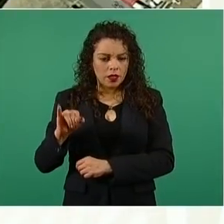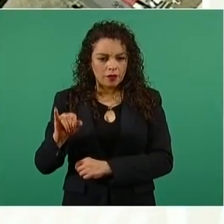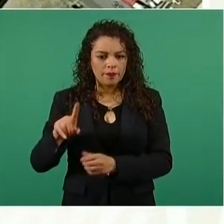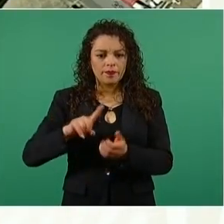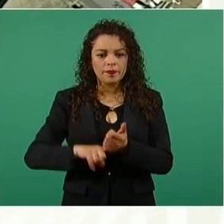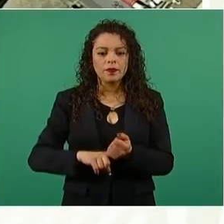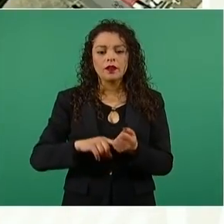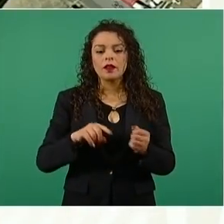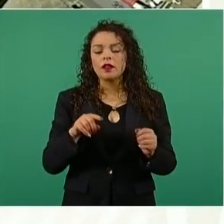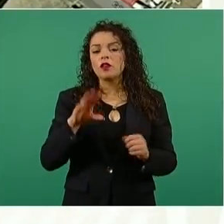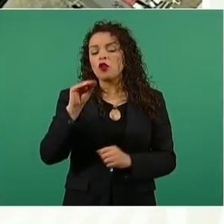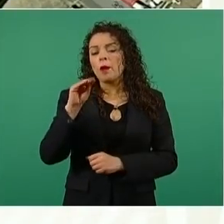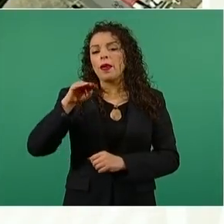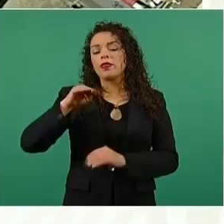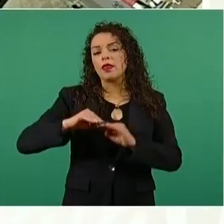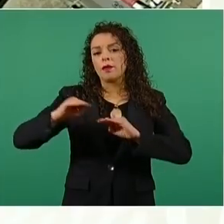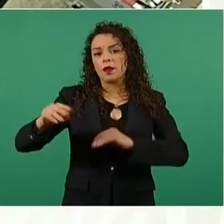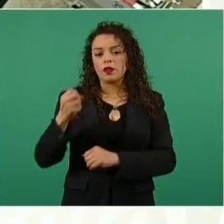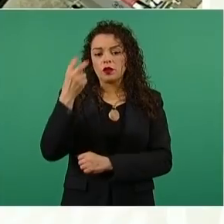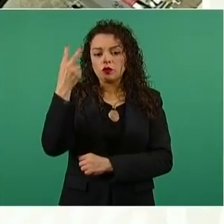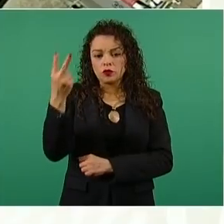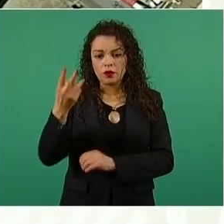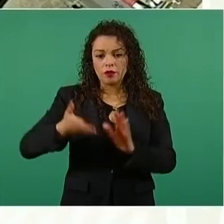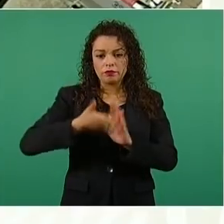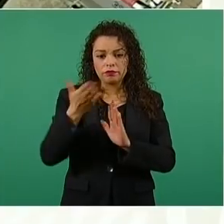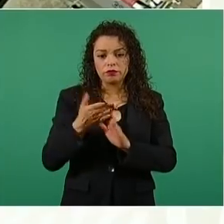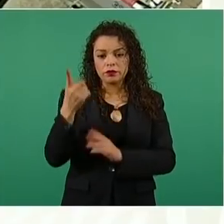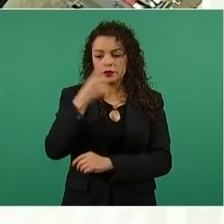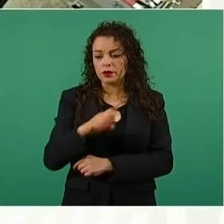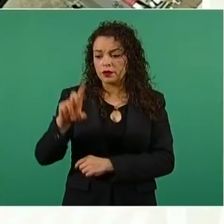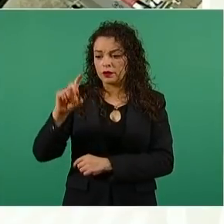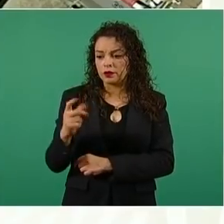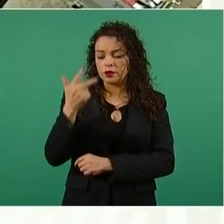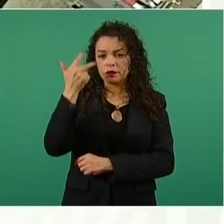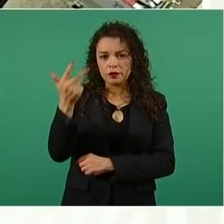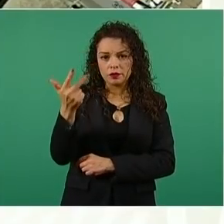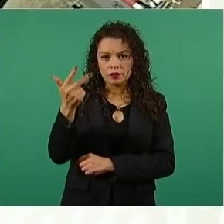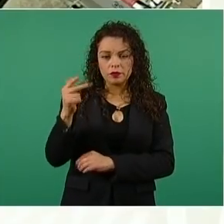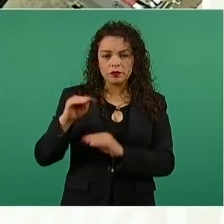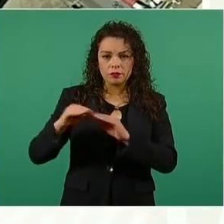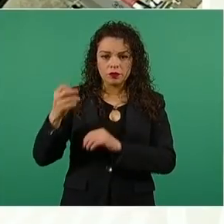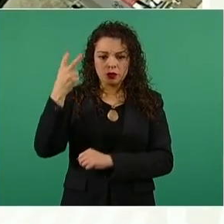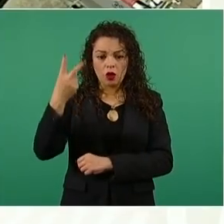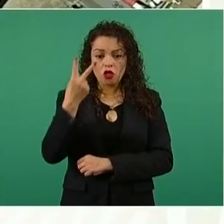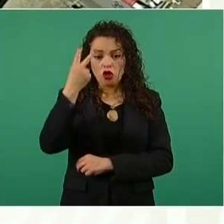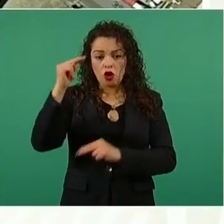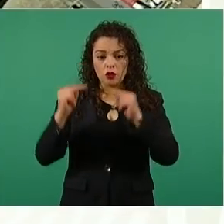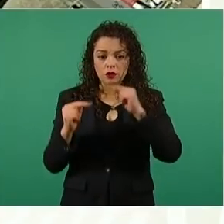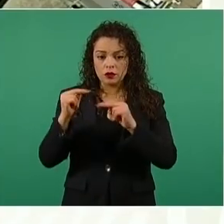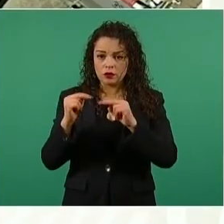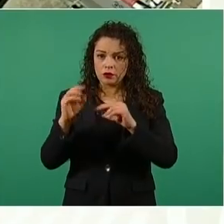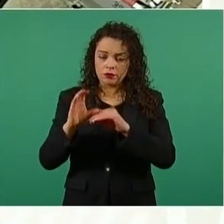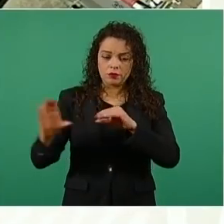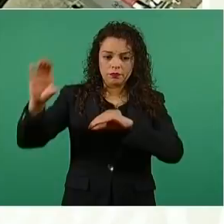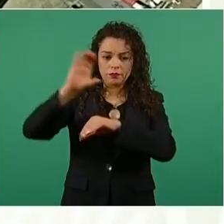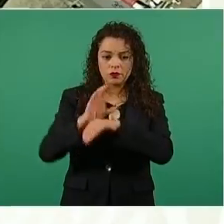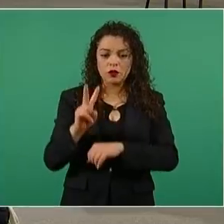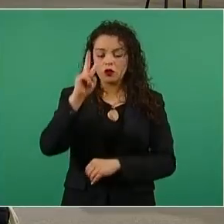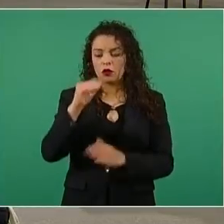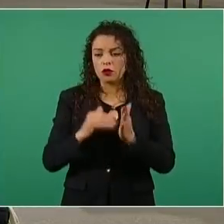90 metros cuadrados, construcción 138 en dos niveles, 2.680.000